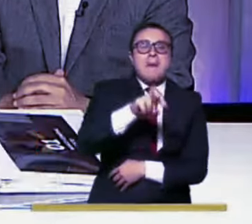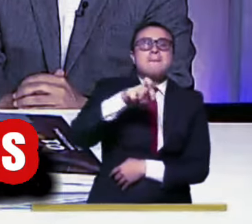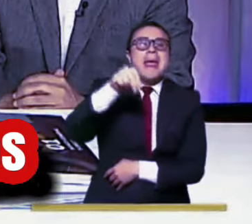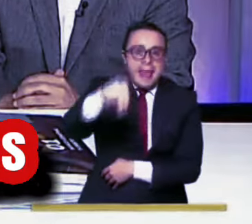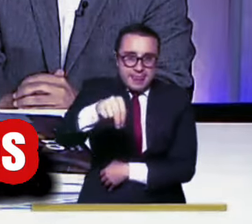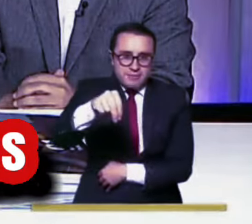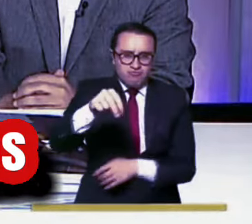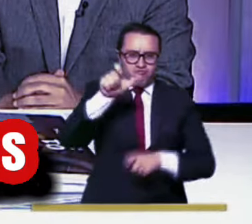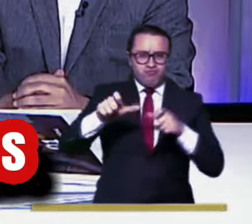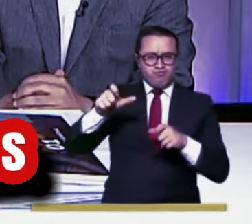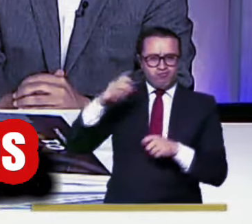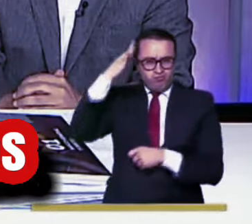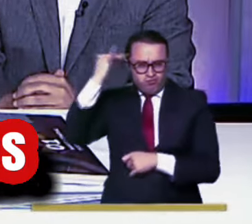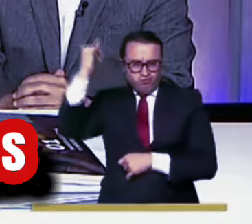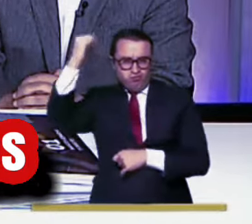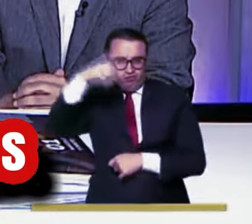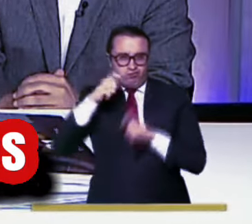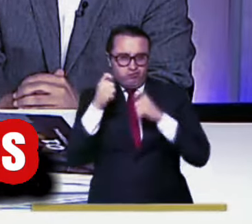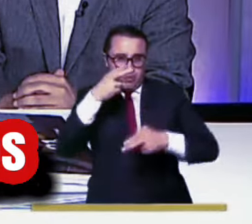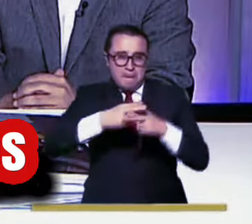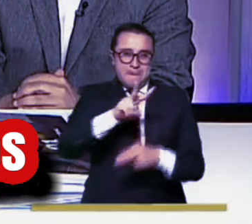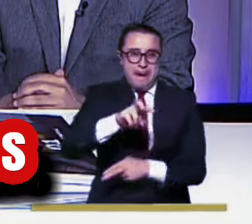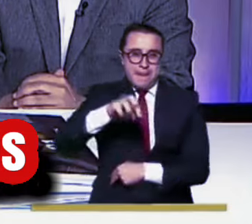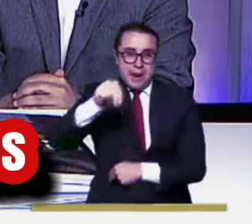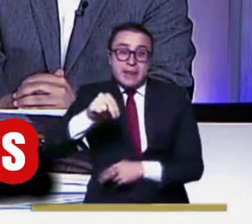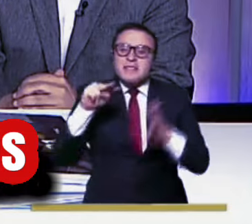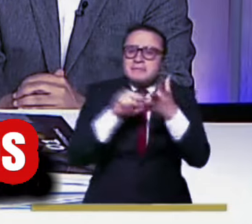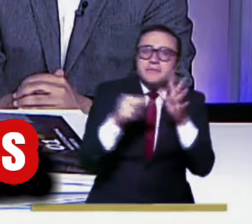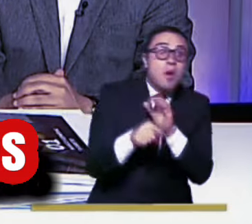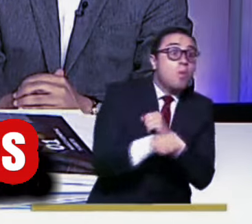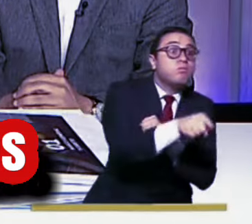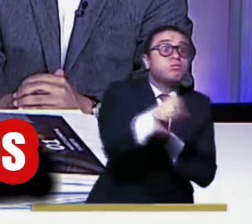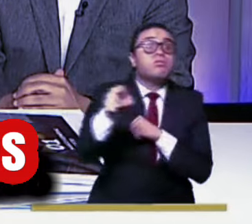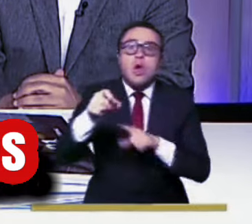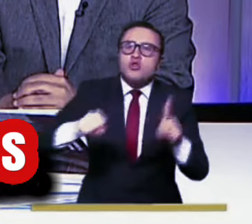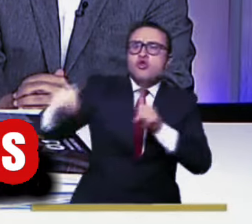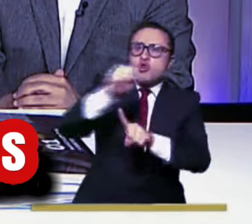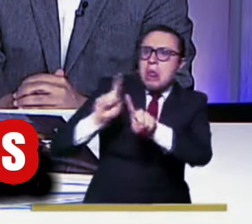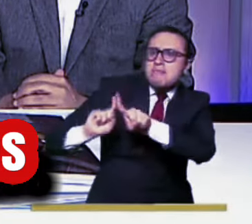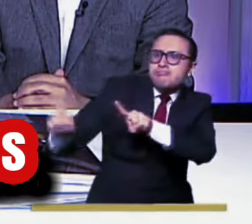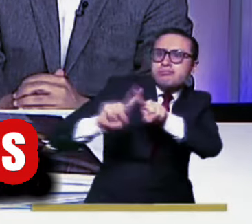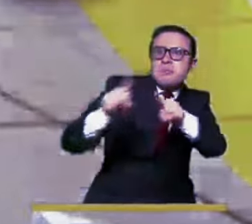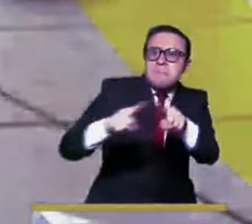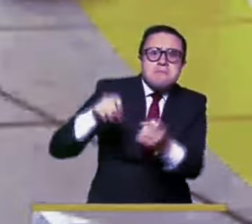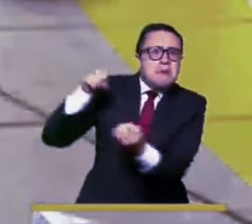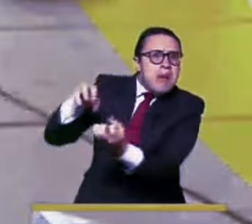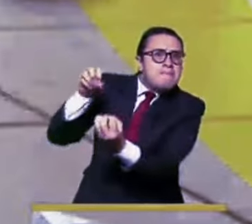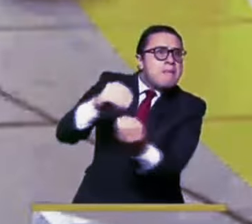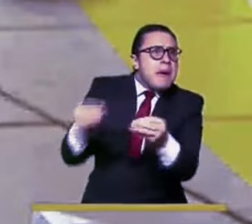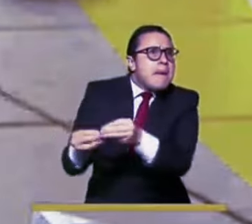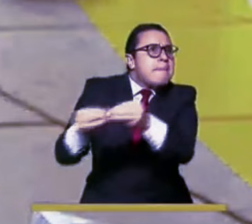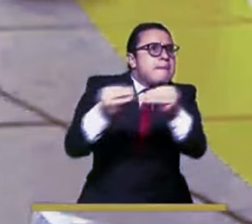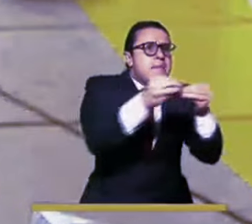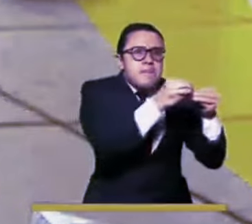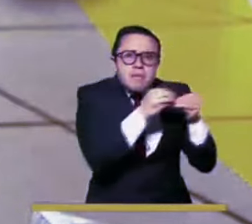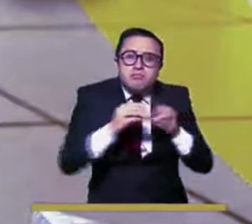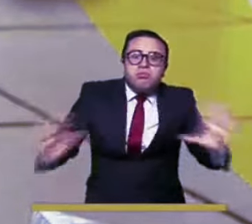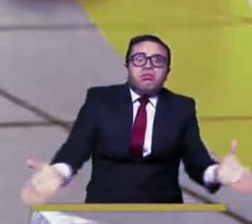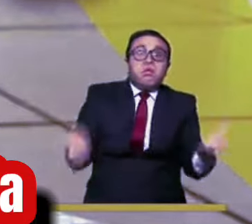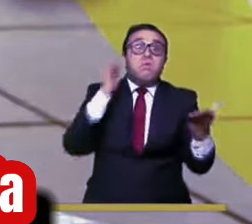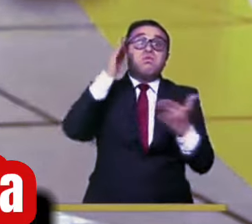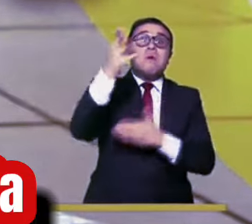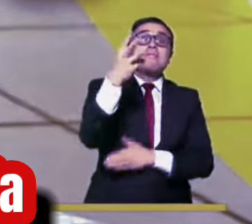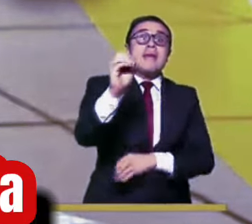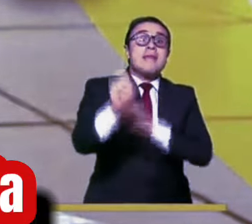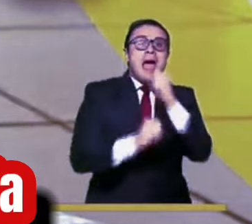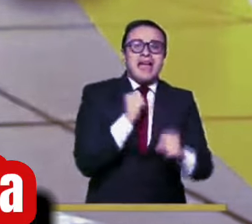técnicos, que significa la sumatoria de beneficios sociales en 30 años. Podría haber sido un